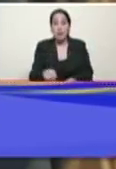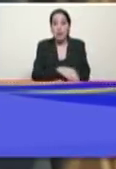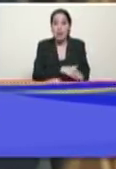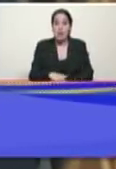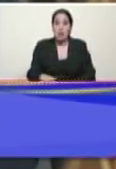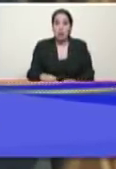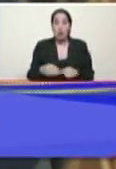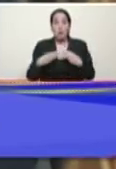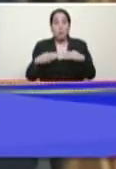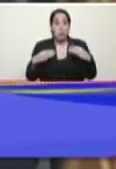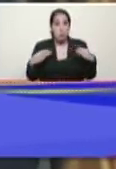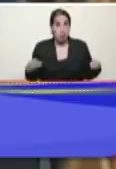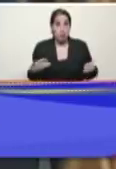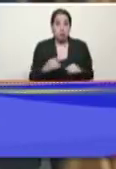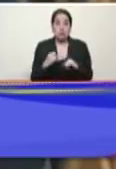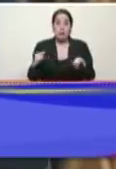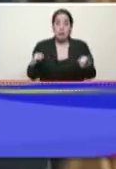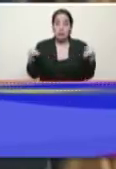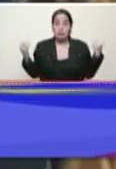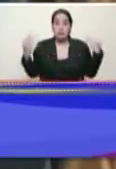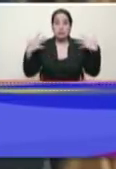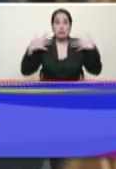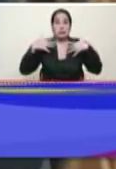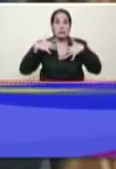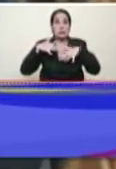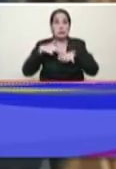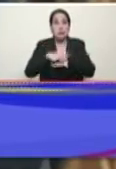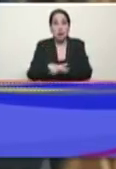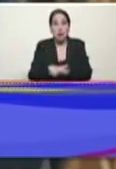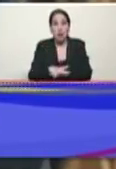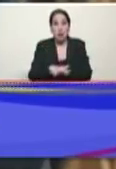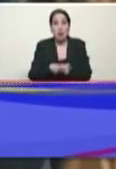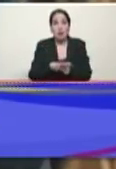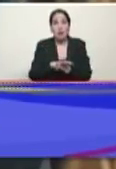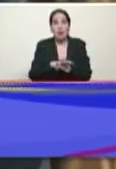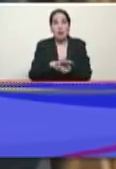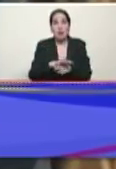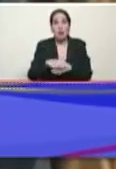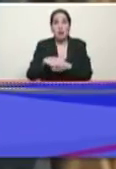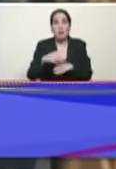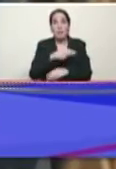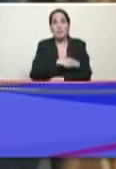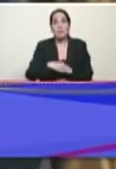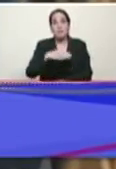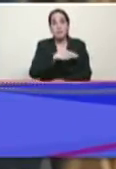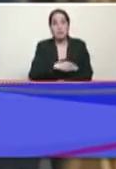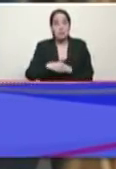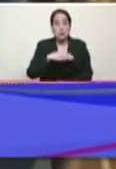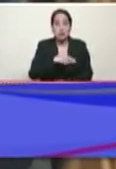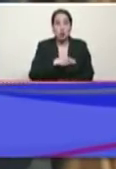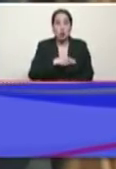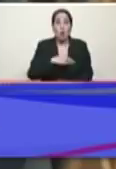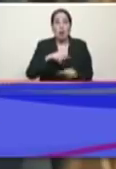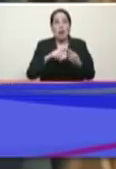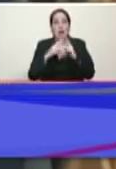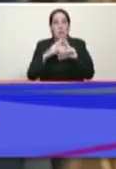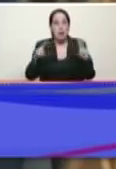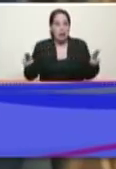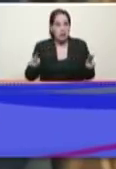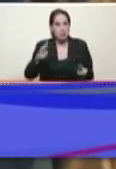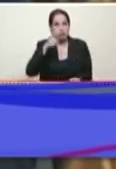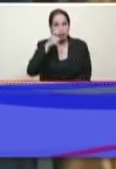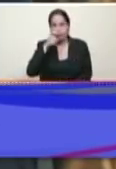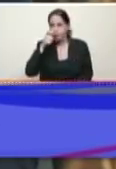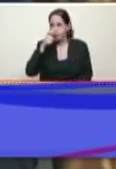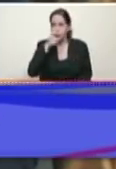públicos, viene de forma integral en la gran misión Cuadrantes de Paz, que debe garantizar la seguridad en esos espacios ya recuperados,